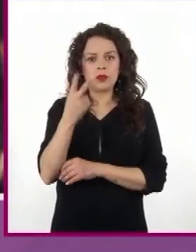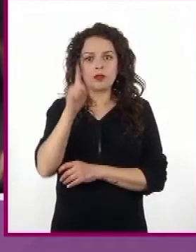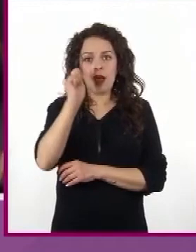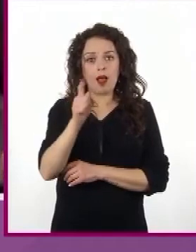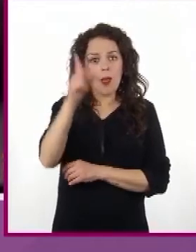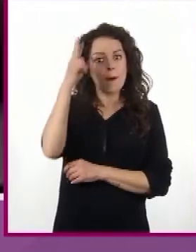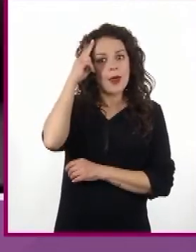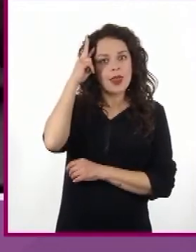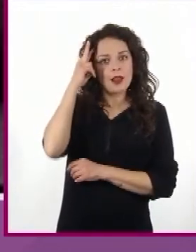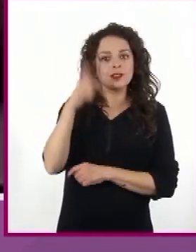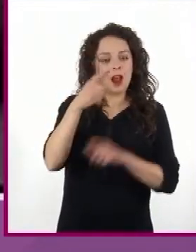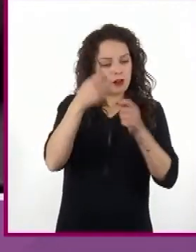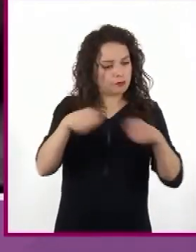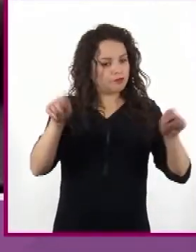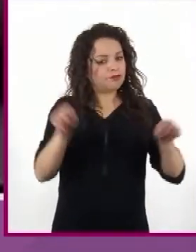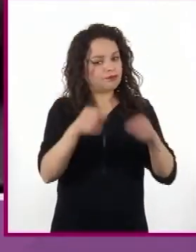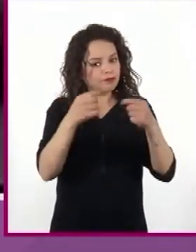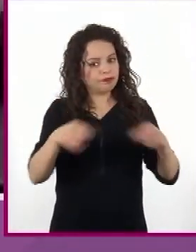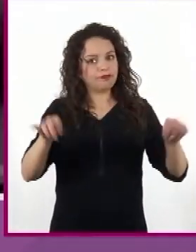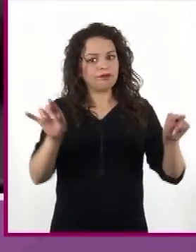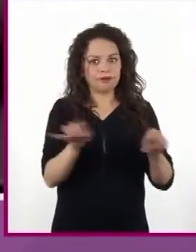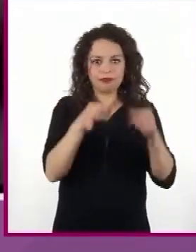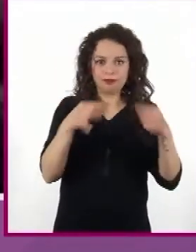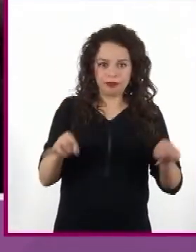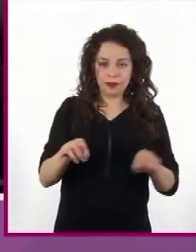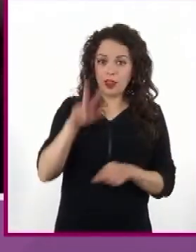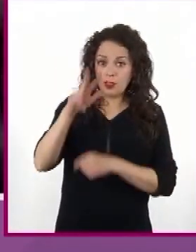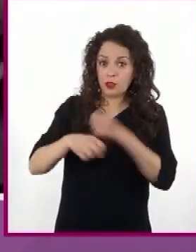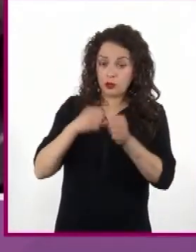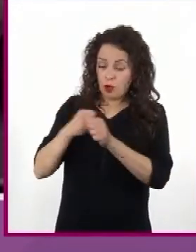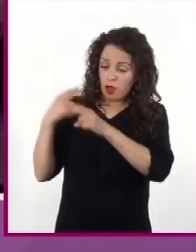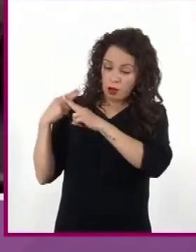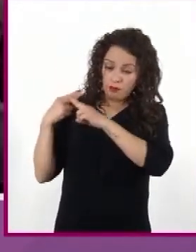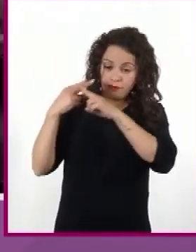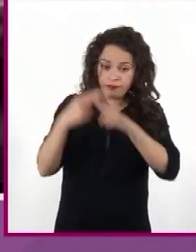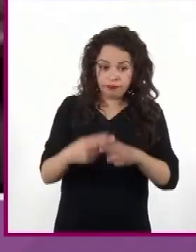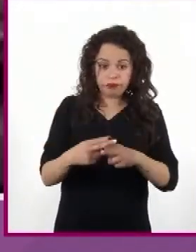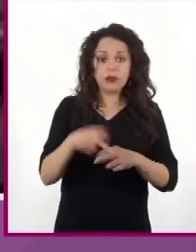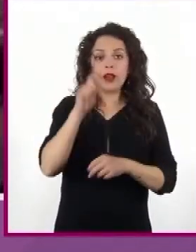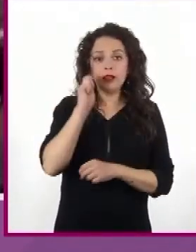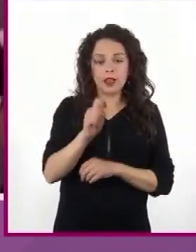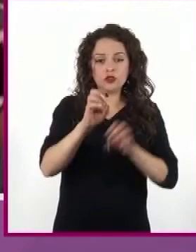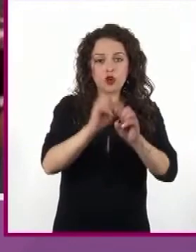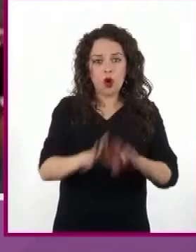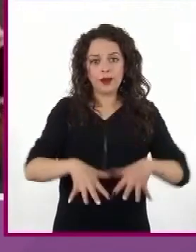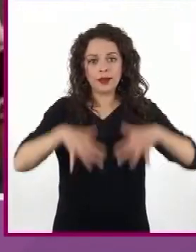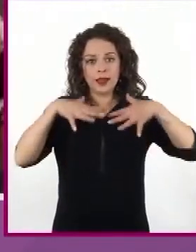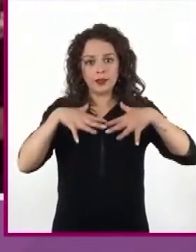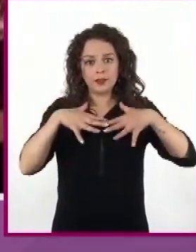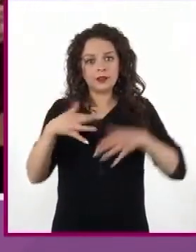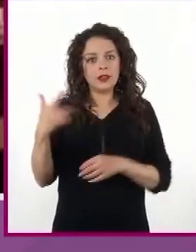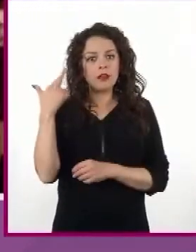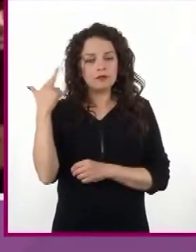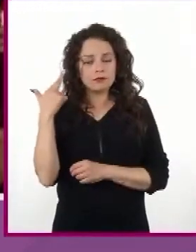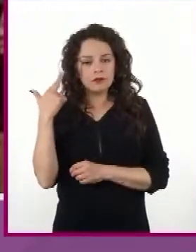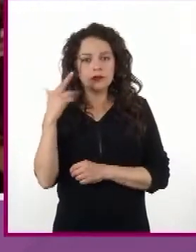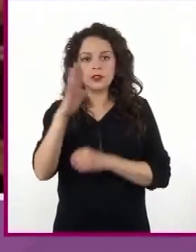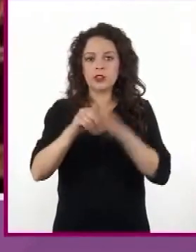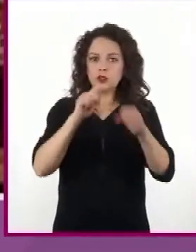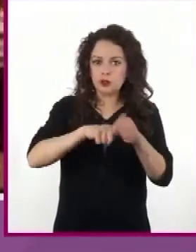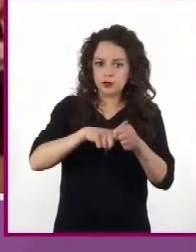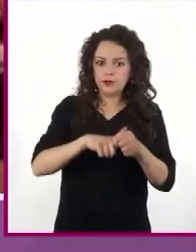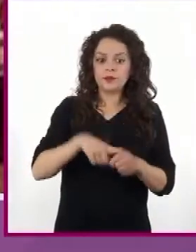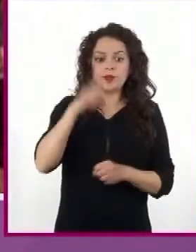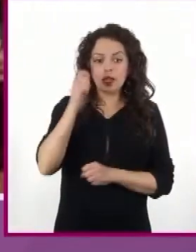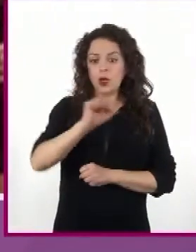Artes. Durante 18 años estuvo al frente de la Orquesta Sinfónica Nacional. Creó la Filarmónica de las Américas